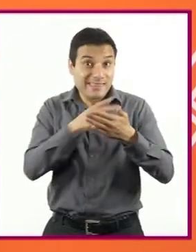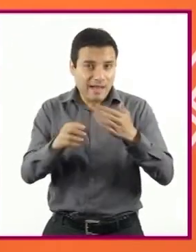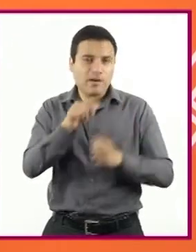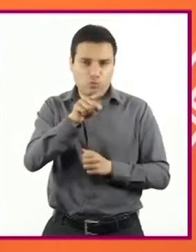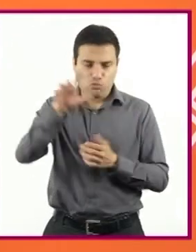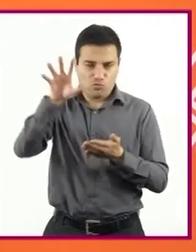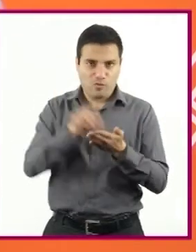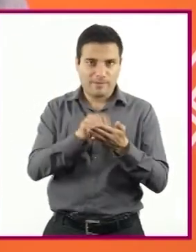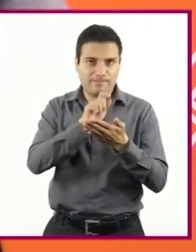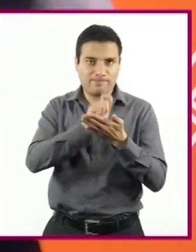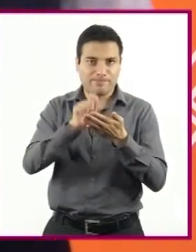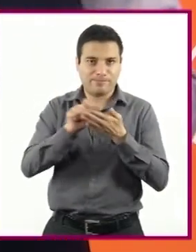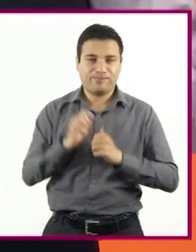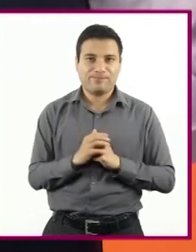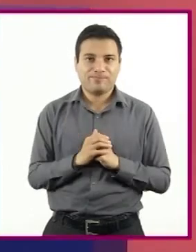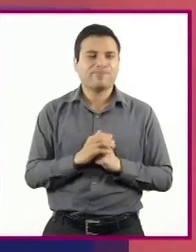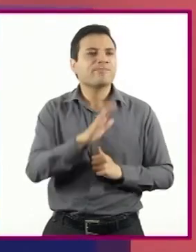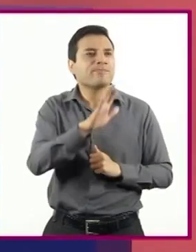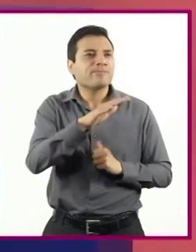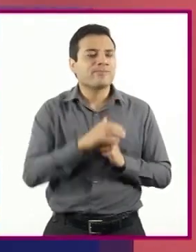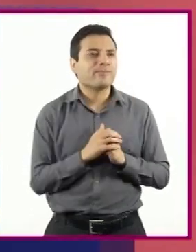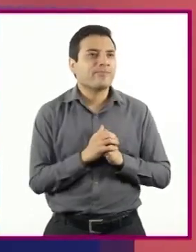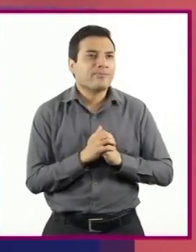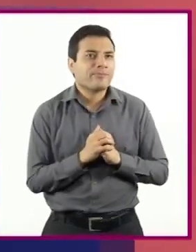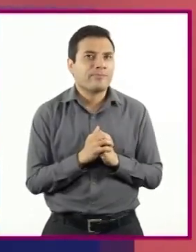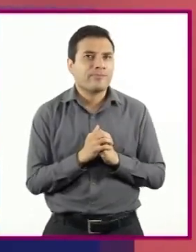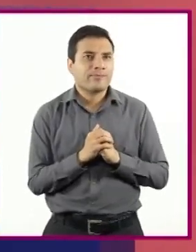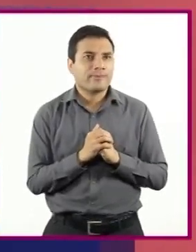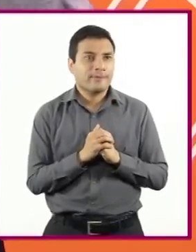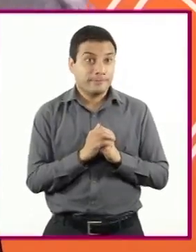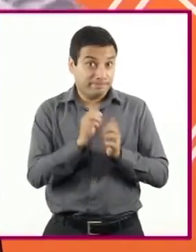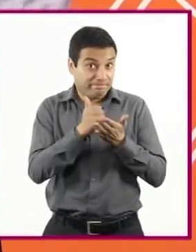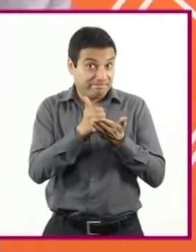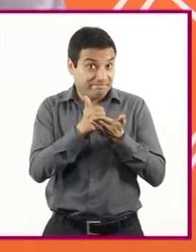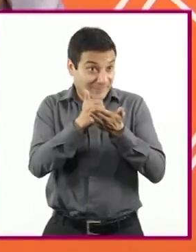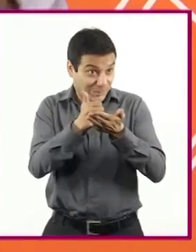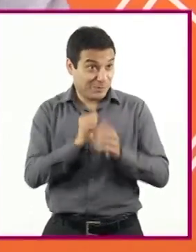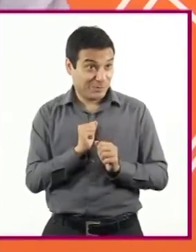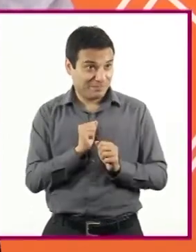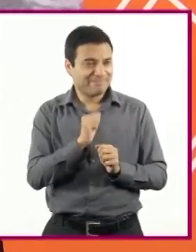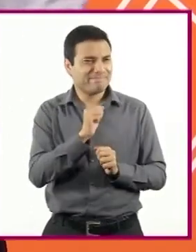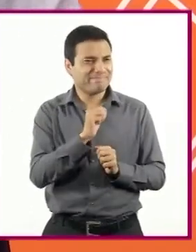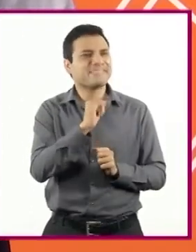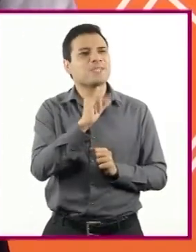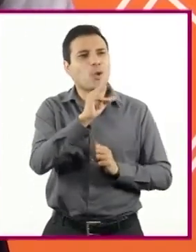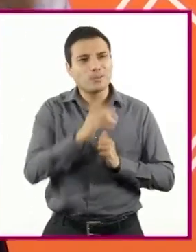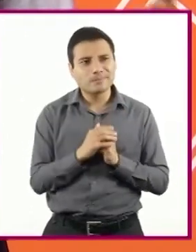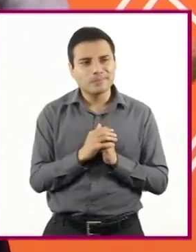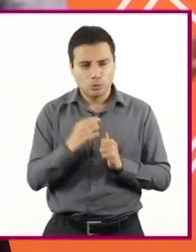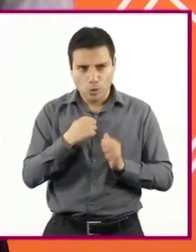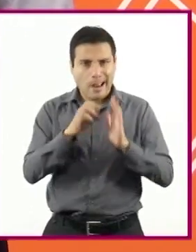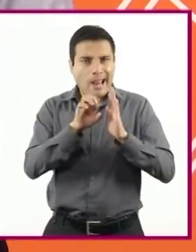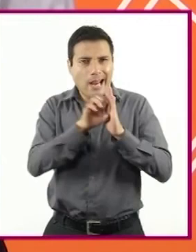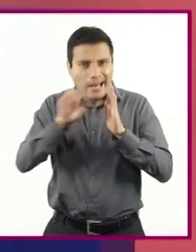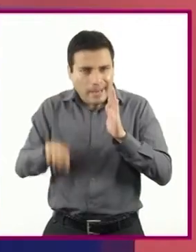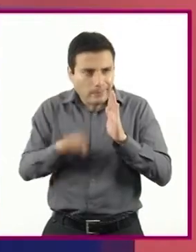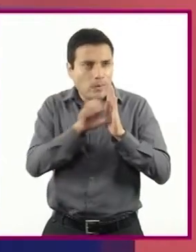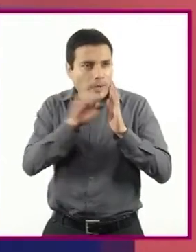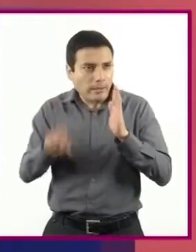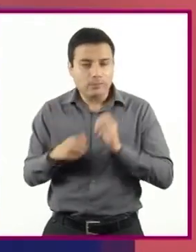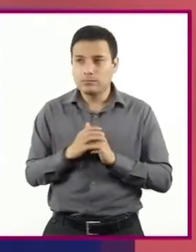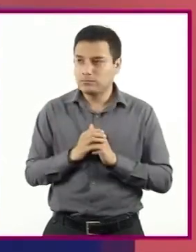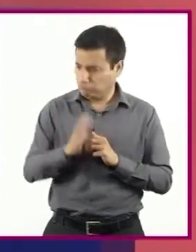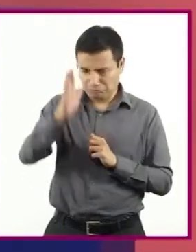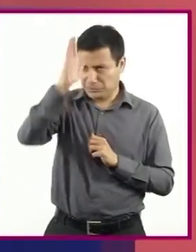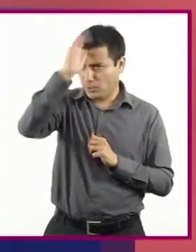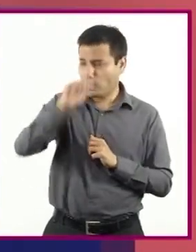en la pantalla. Leslie, ¿te parece? ¿Les ayudemos a realizar la actividad dándoles algunos ejemplos de cómo realizarla? Me